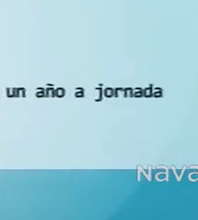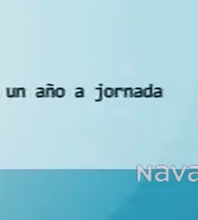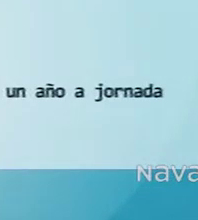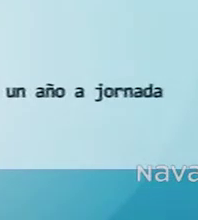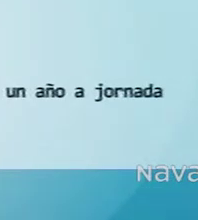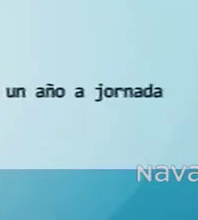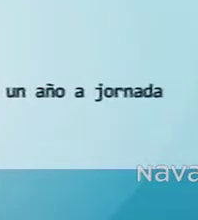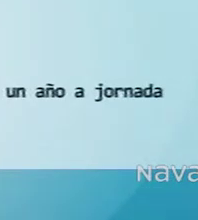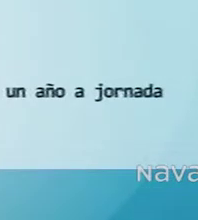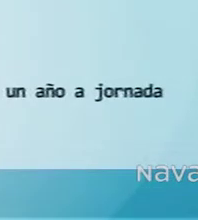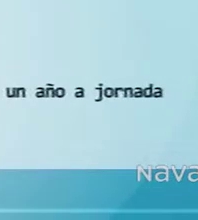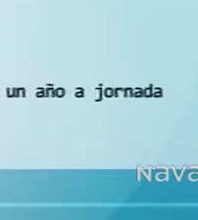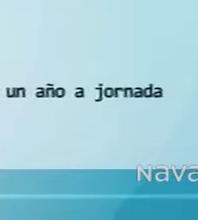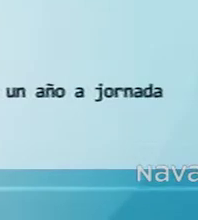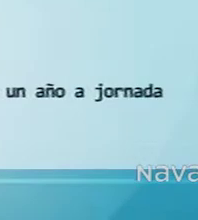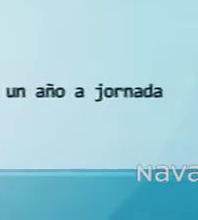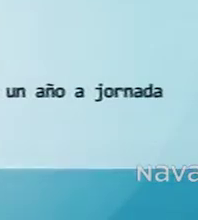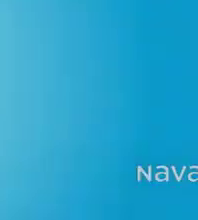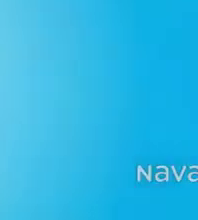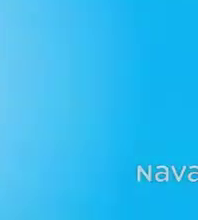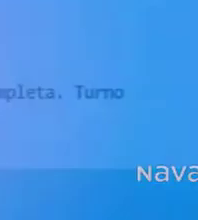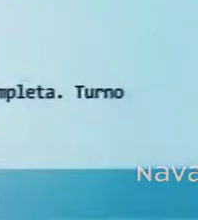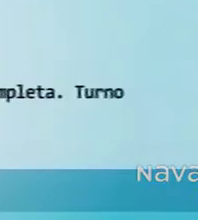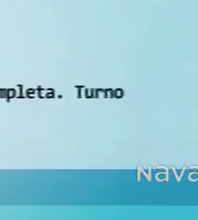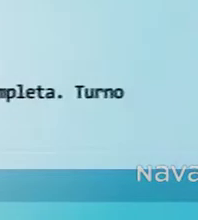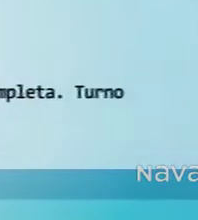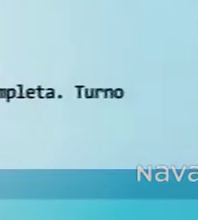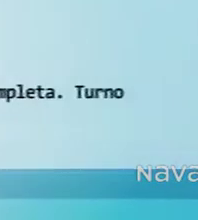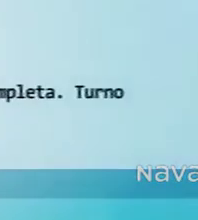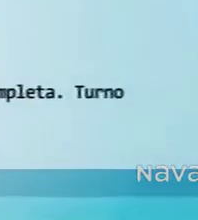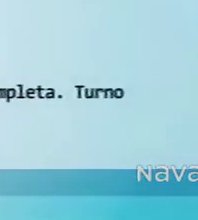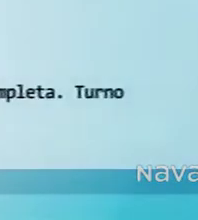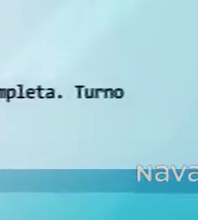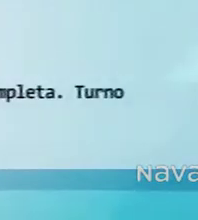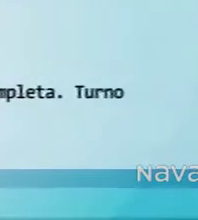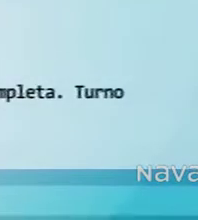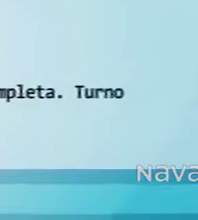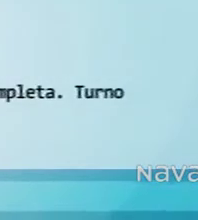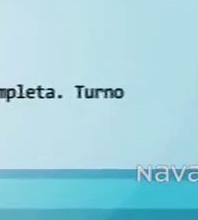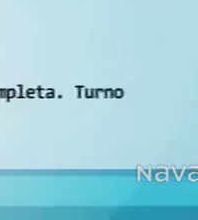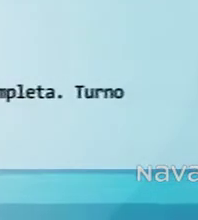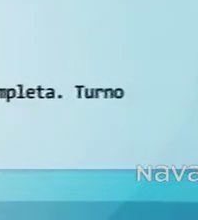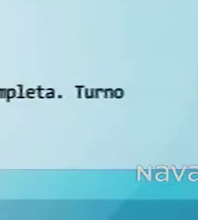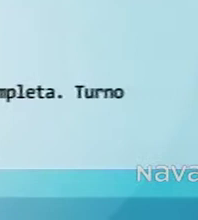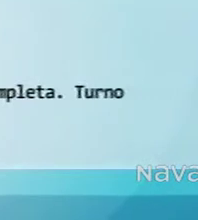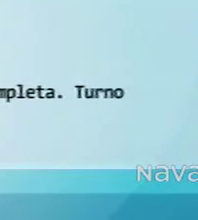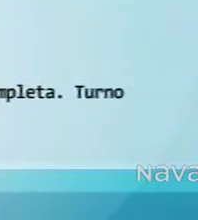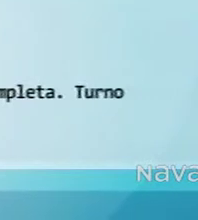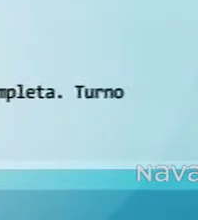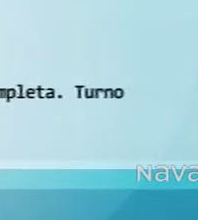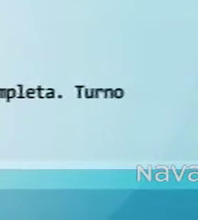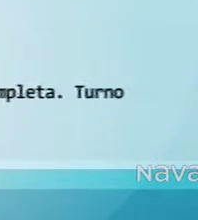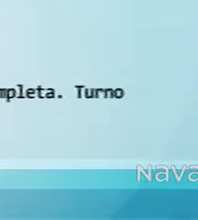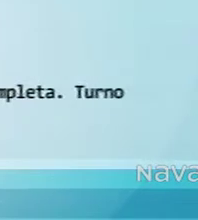antes de las 2 del mediodía del 21 de junio. Se busca una persona para un puesto de mecánico ajustador en la comarca de Pamplona,